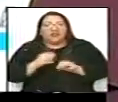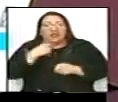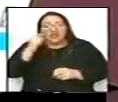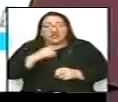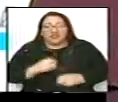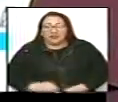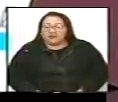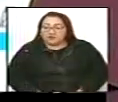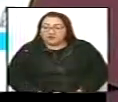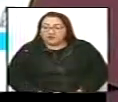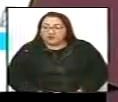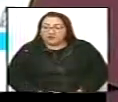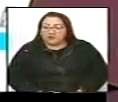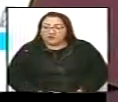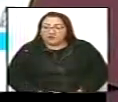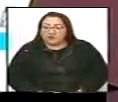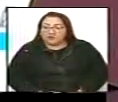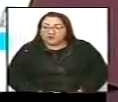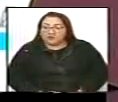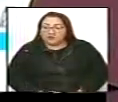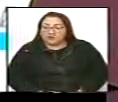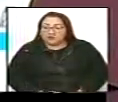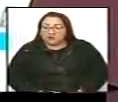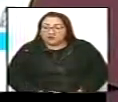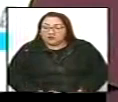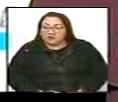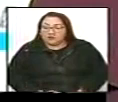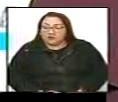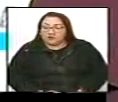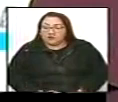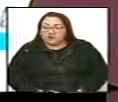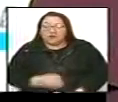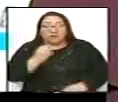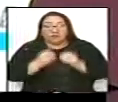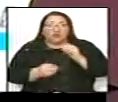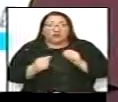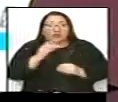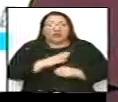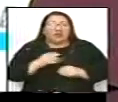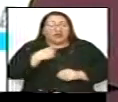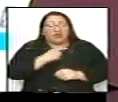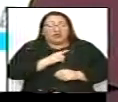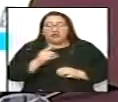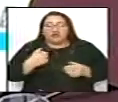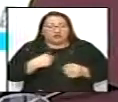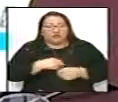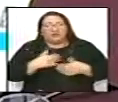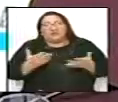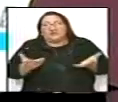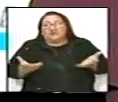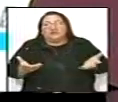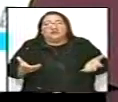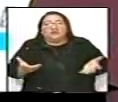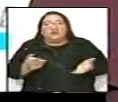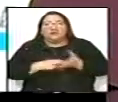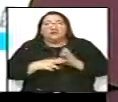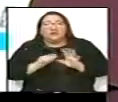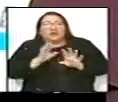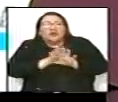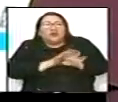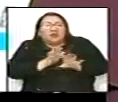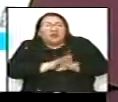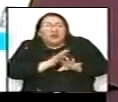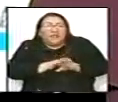necesario que se modifique el carácter de la denuncia. Acá no vamos pues a